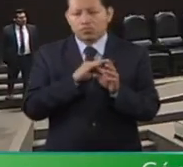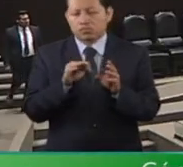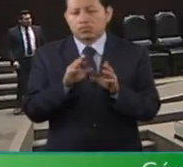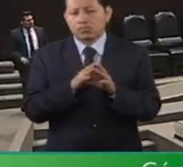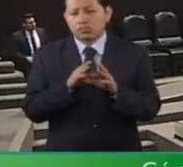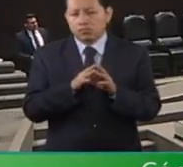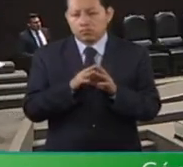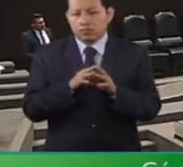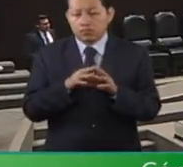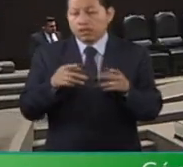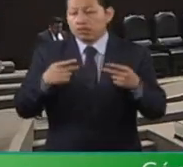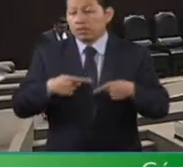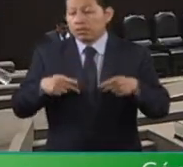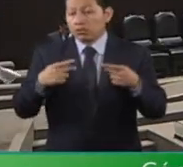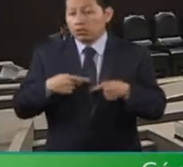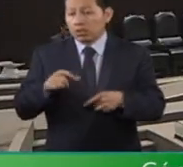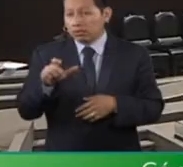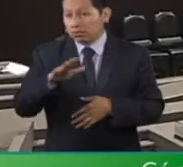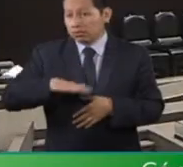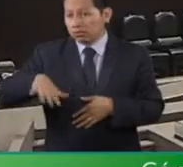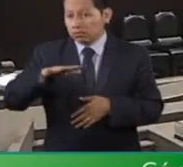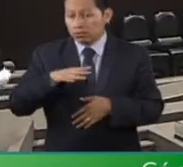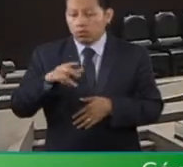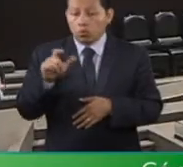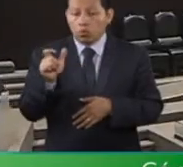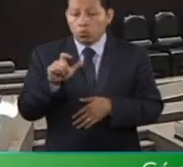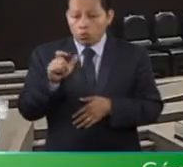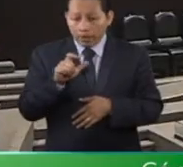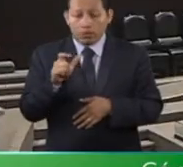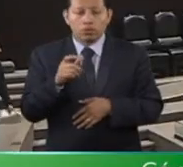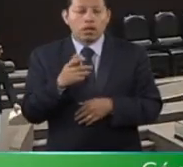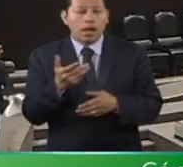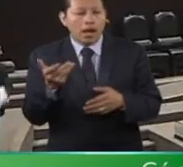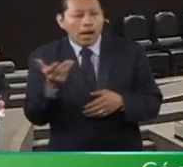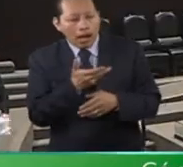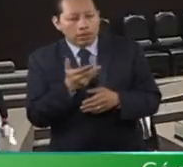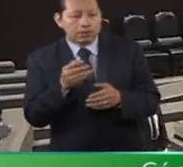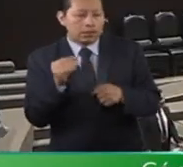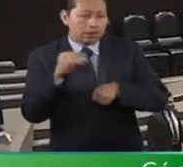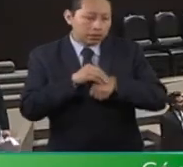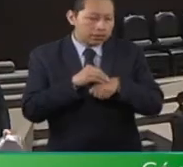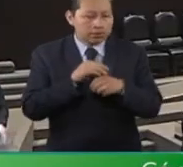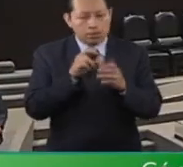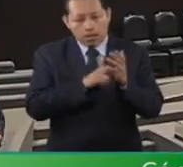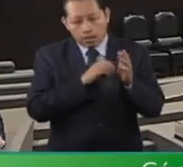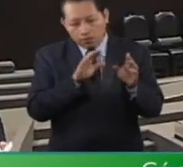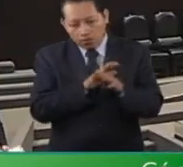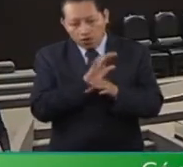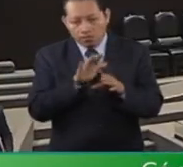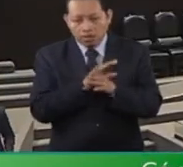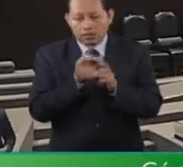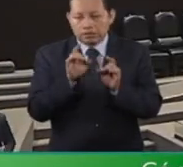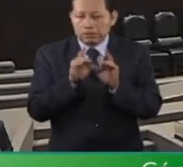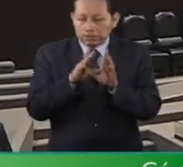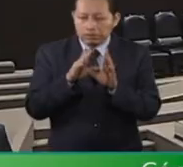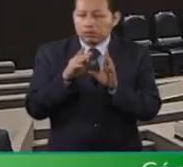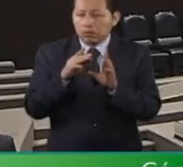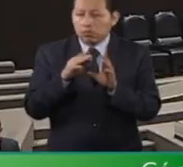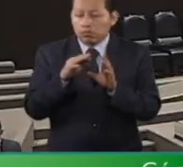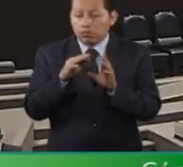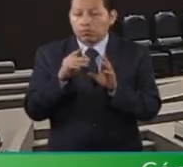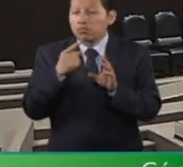que los ciudadanos puedan impugnar las adiciones o reformas, y lo que es peor aún, que